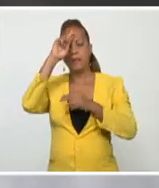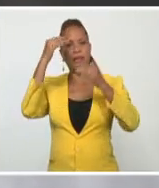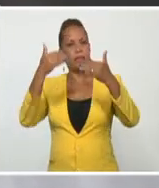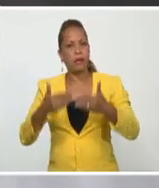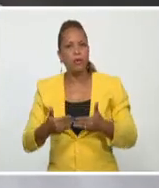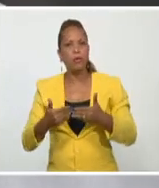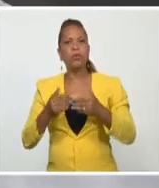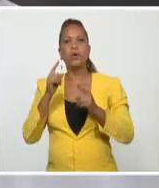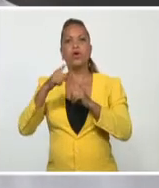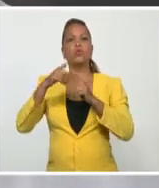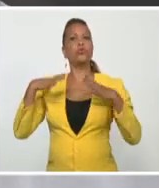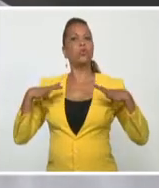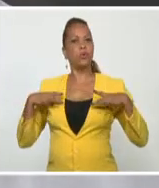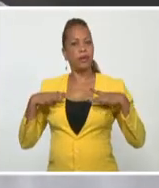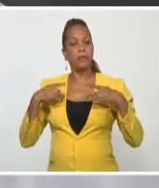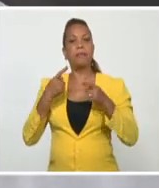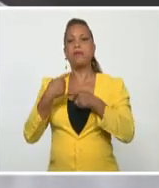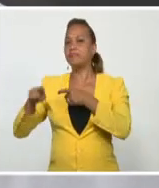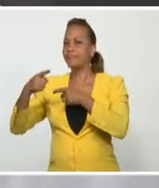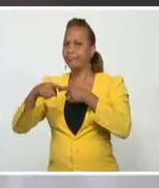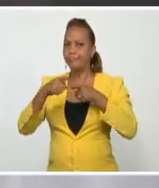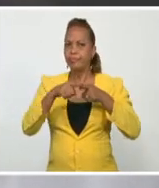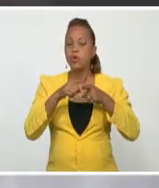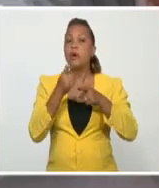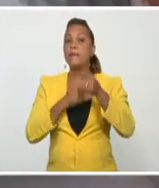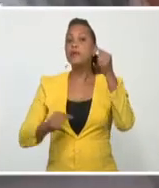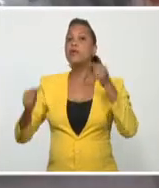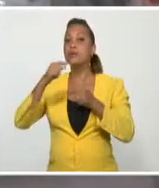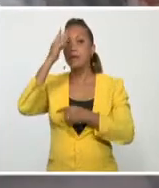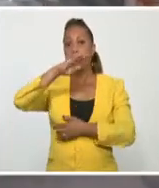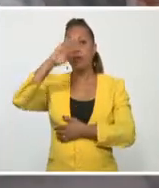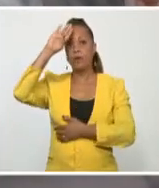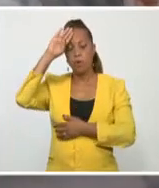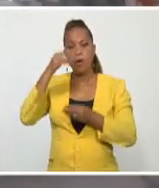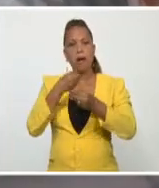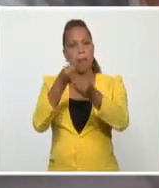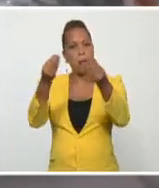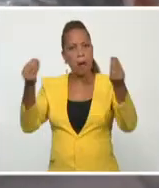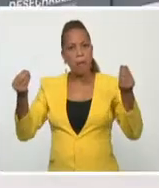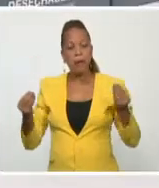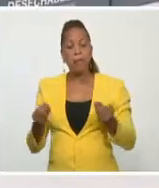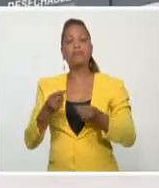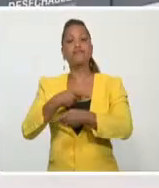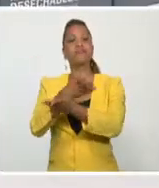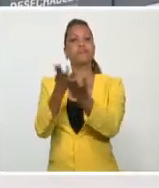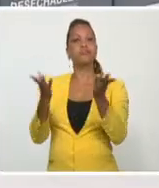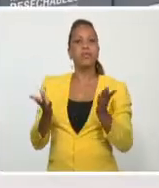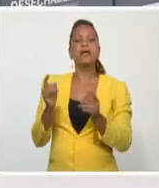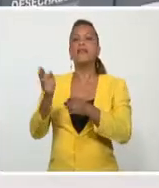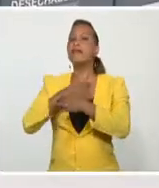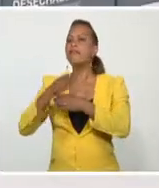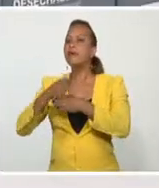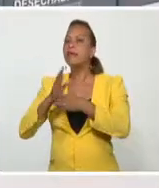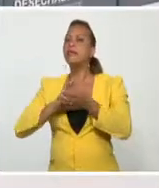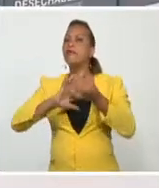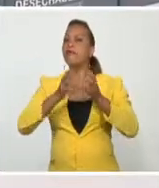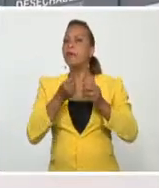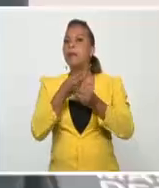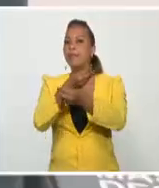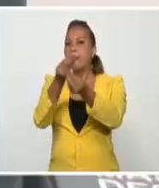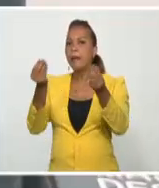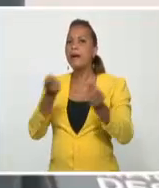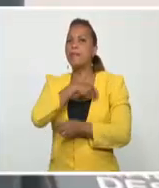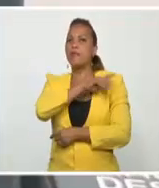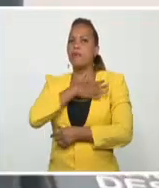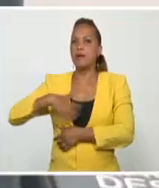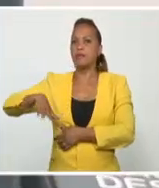el turismo, otros organismos priorizados del país y también que va a llegar por varias vías a la población, ya